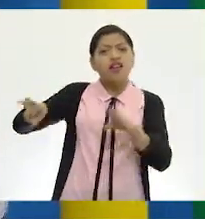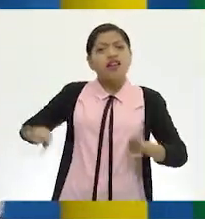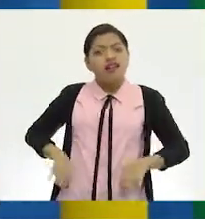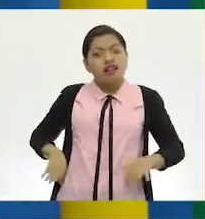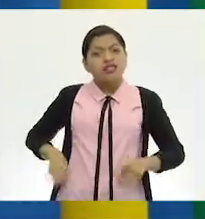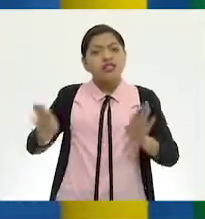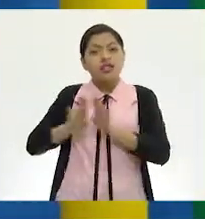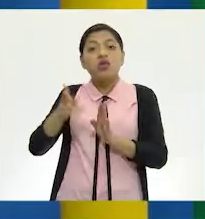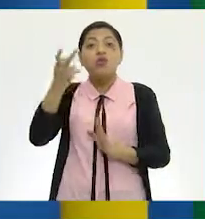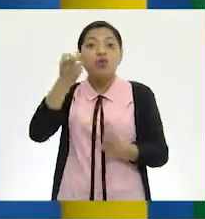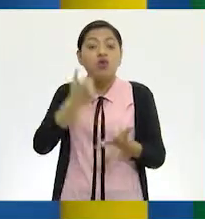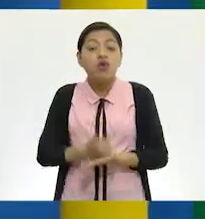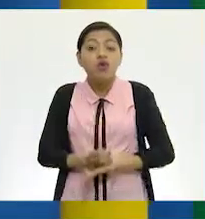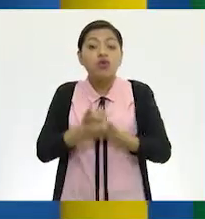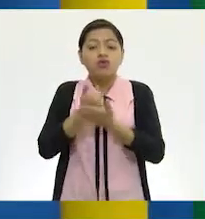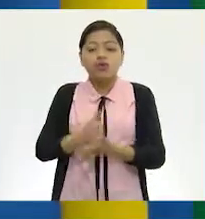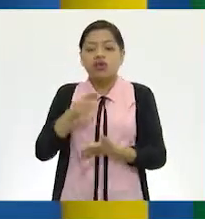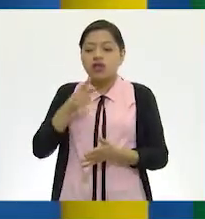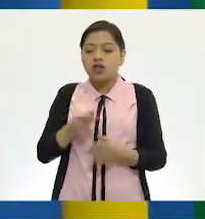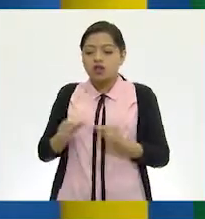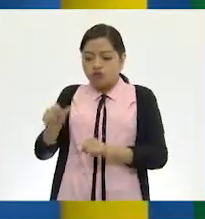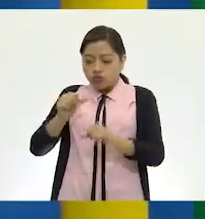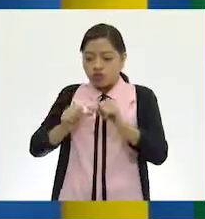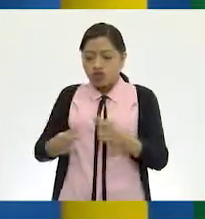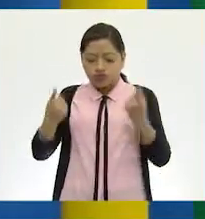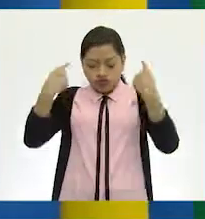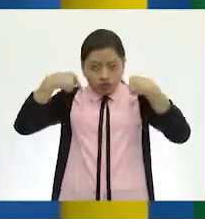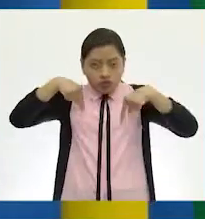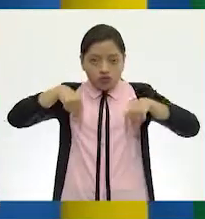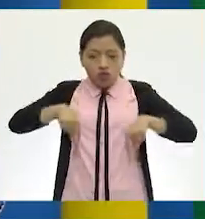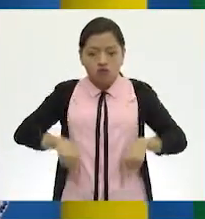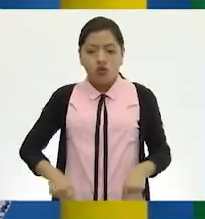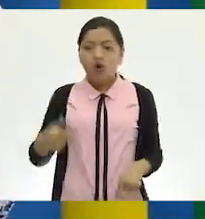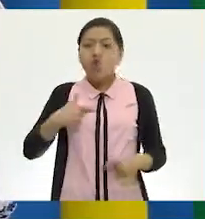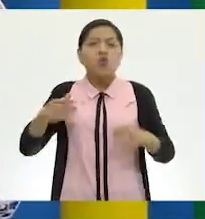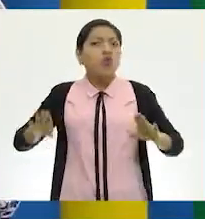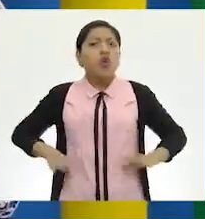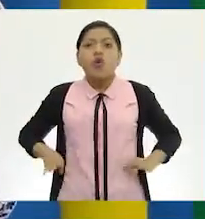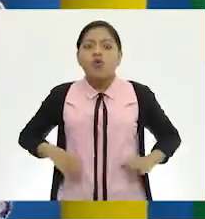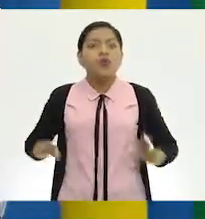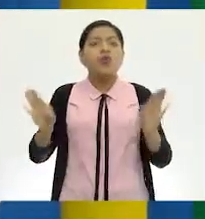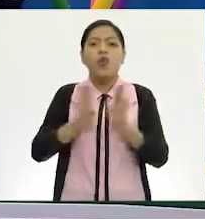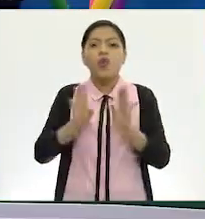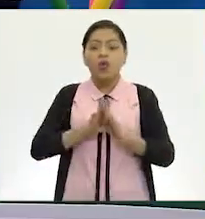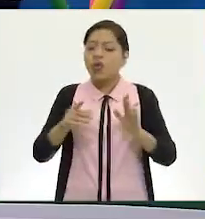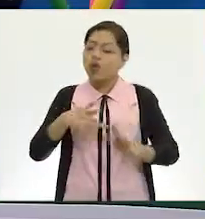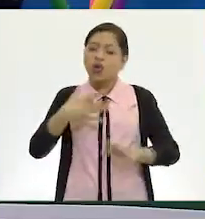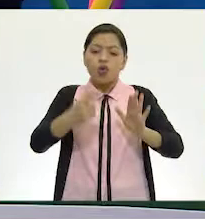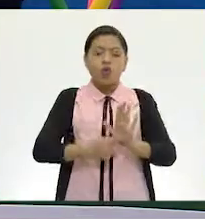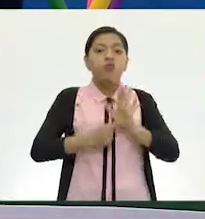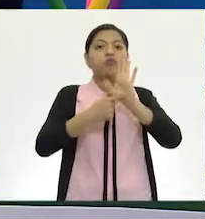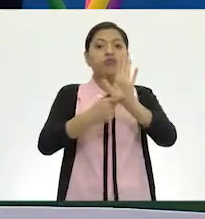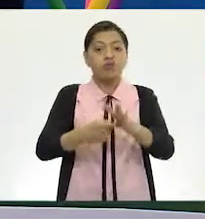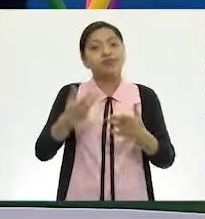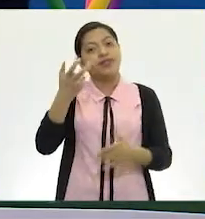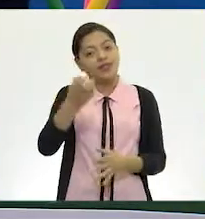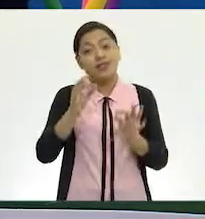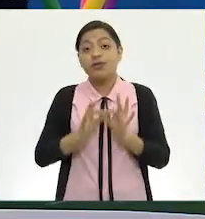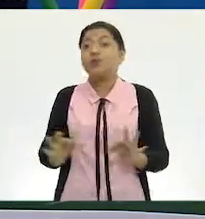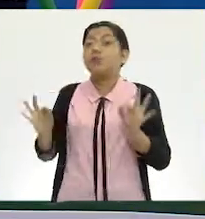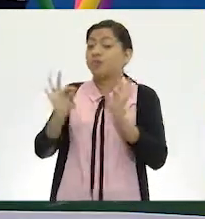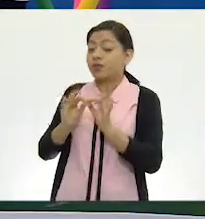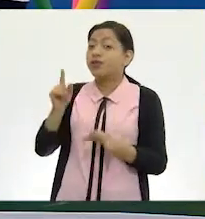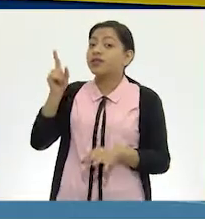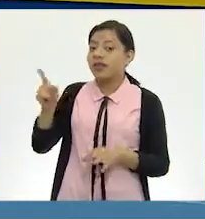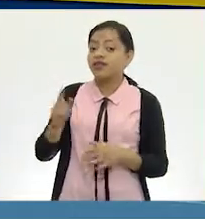sí, qué acentuación vamos a darle, uh-huh, a lo que estamos, sí, diciendo, sí, ¿no? ¿Cómo es tendría que actuar? Muy importante lo que dices.